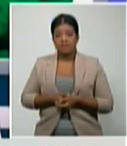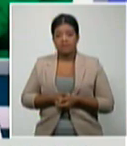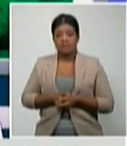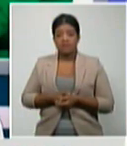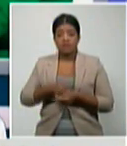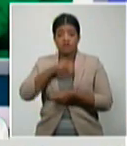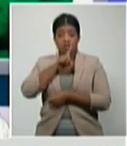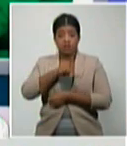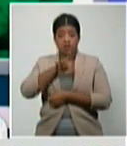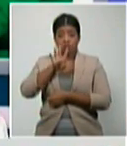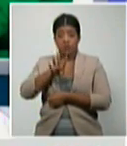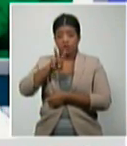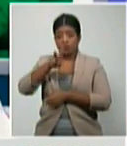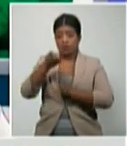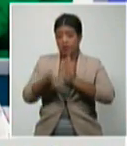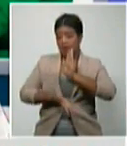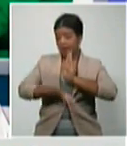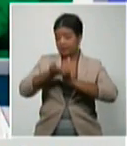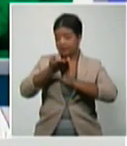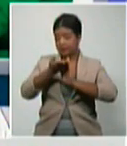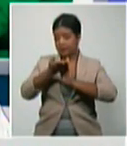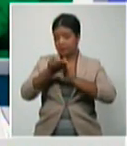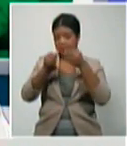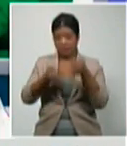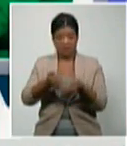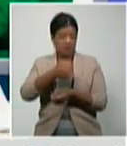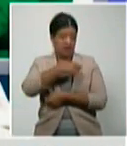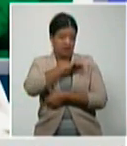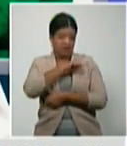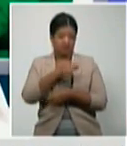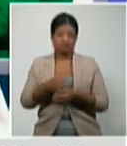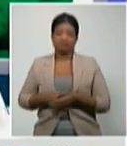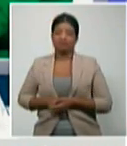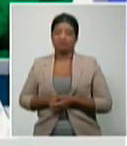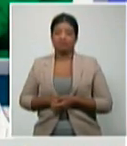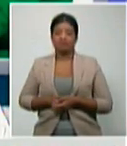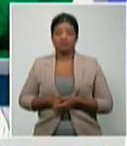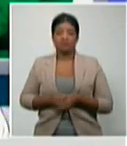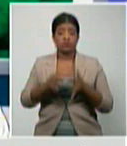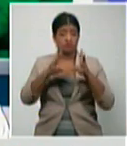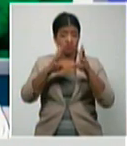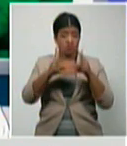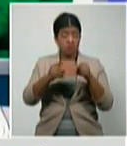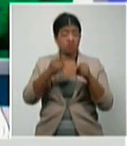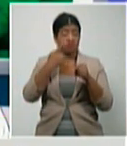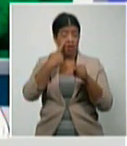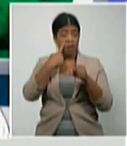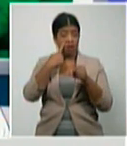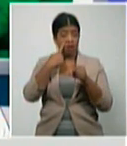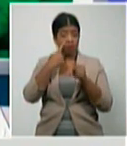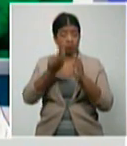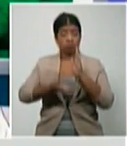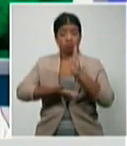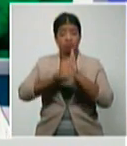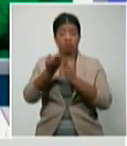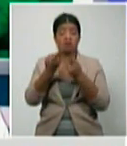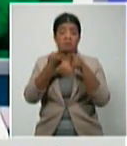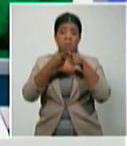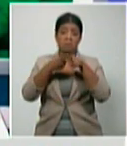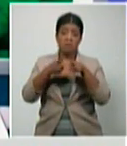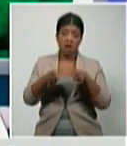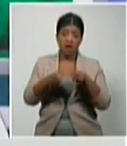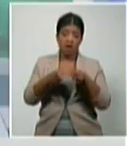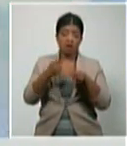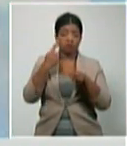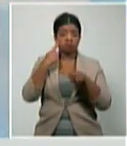142 altas en el día de ayer, cifra que pudiéramos decir elevada, pero que teniendo en cuenta